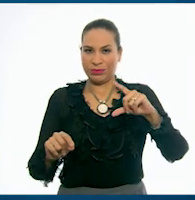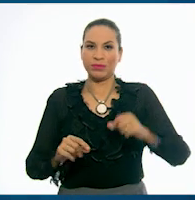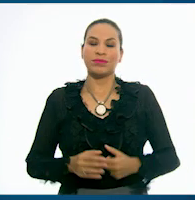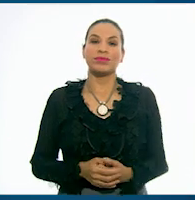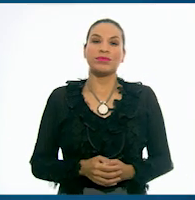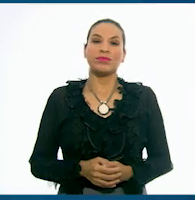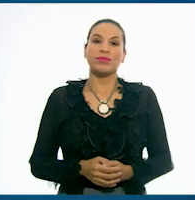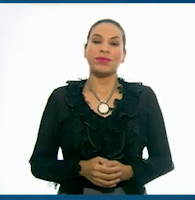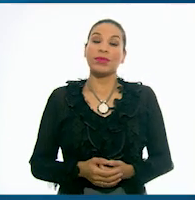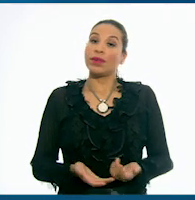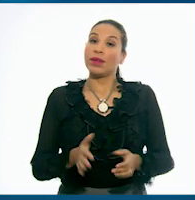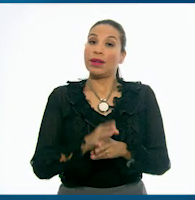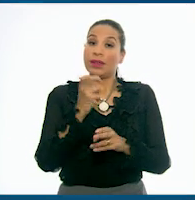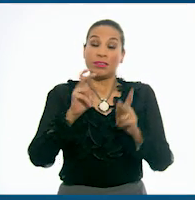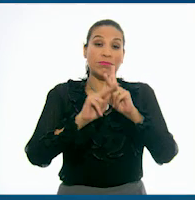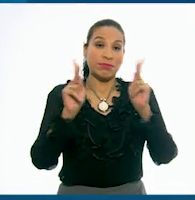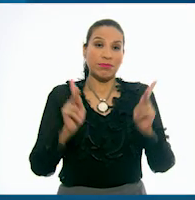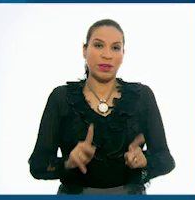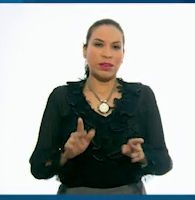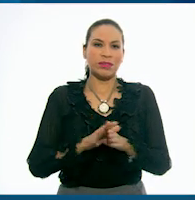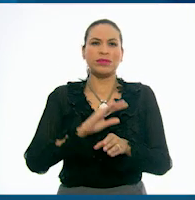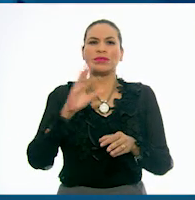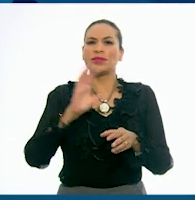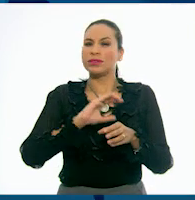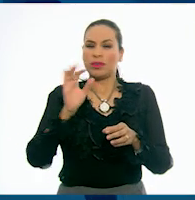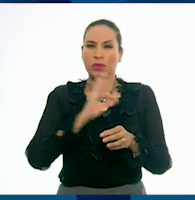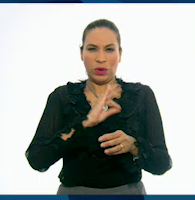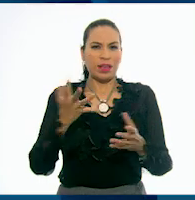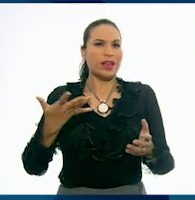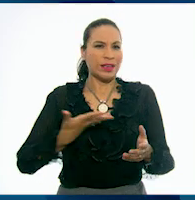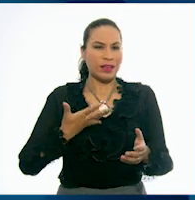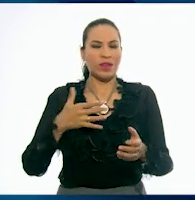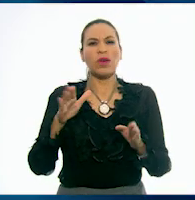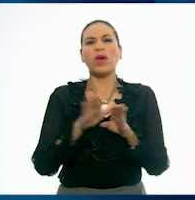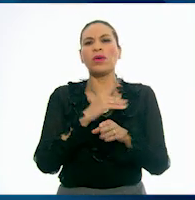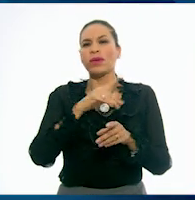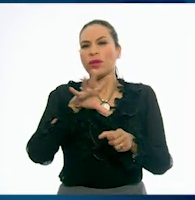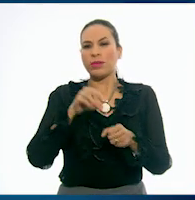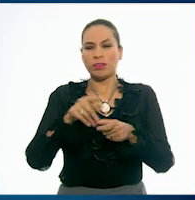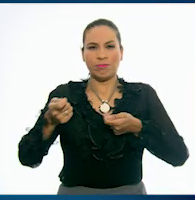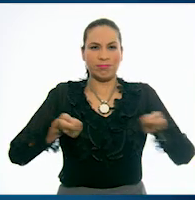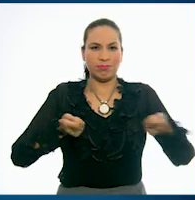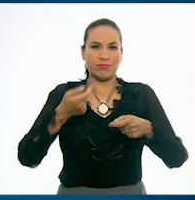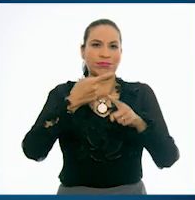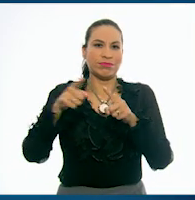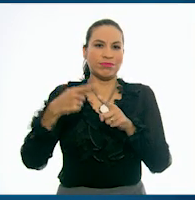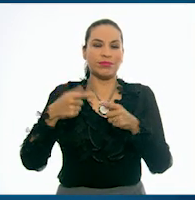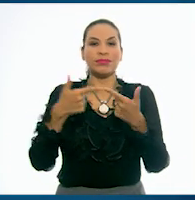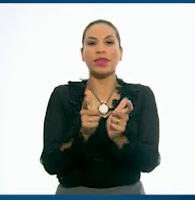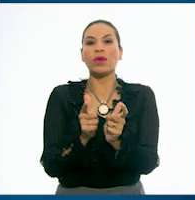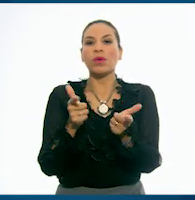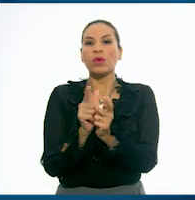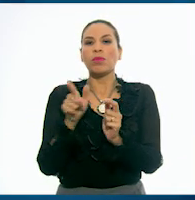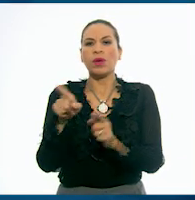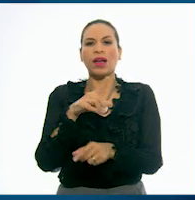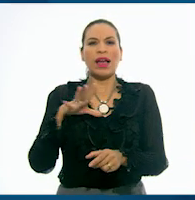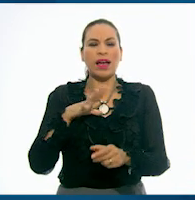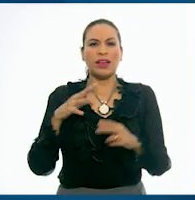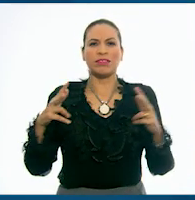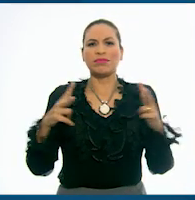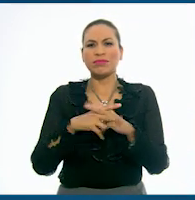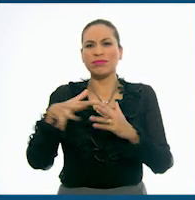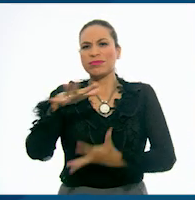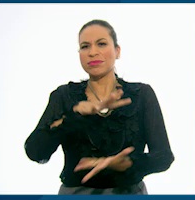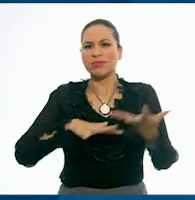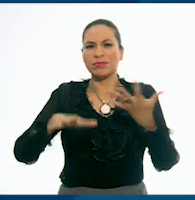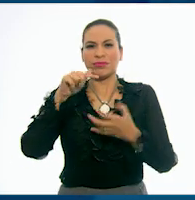país. Esa paz fue finalmente alcanzada a través del control de los diferentes grupos armados que estaban